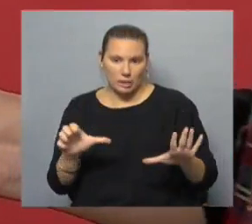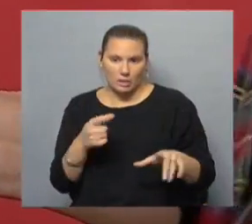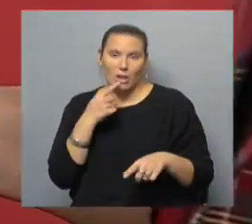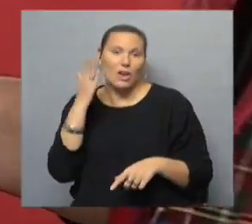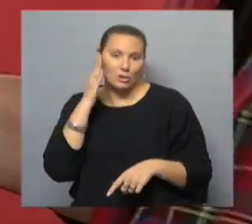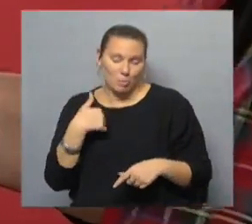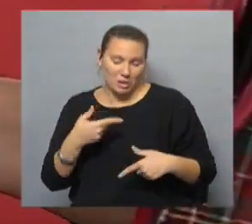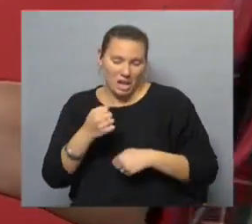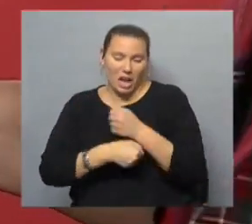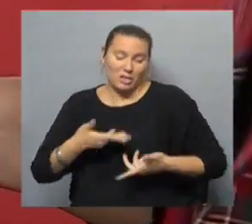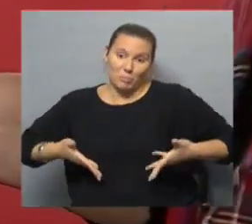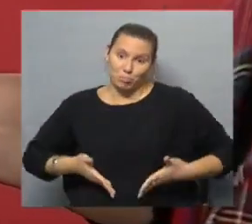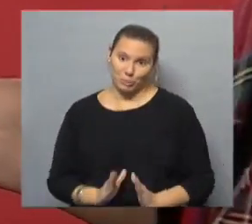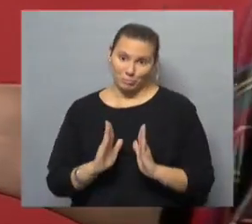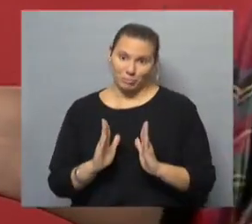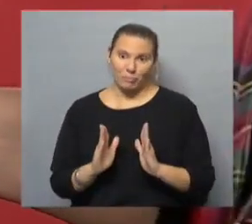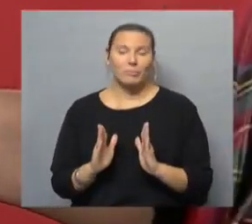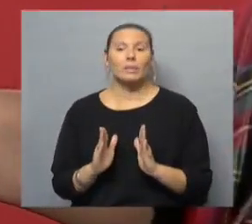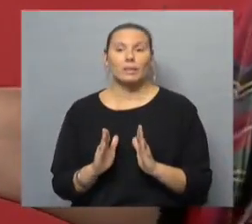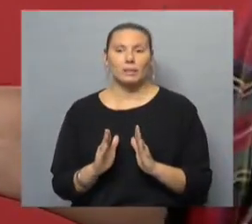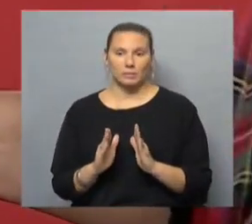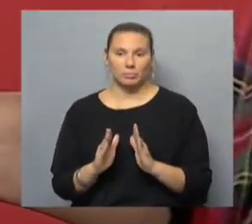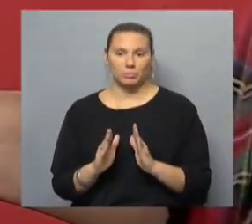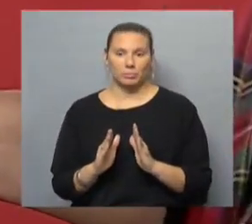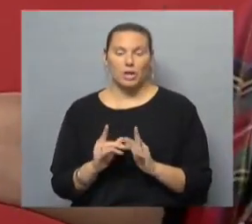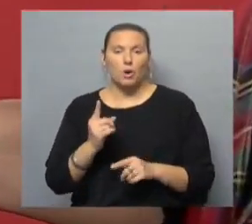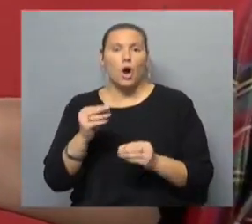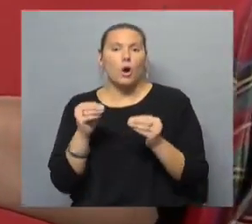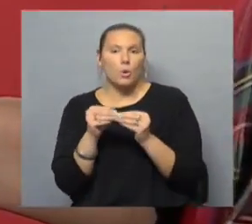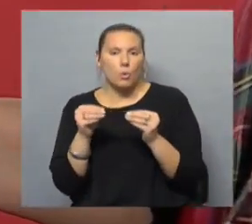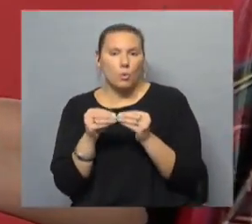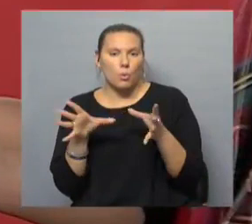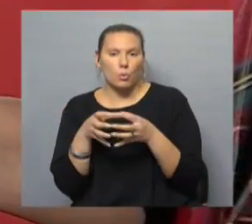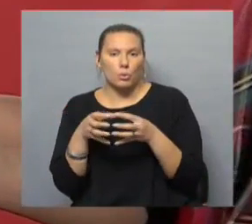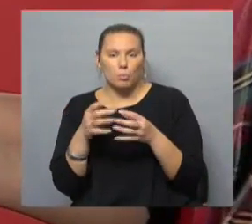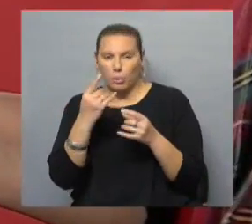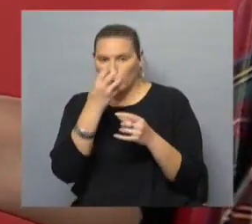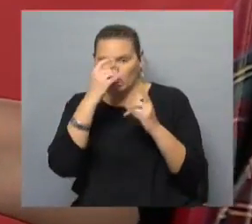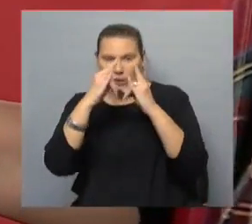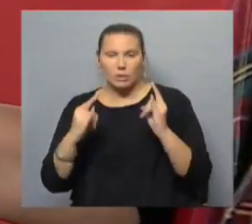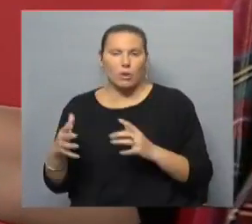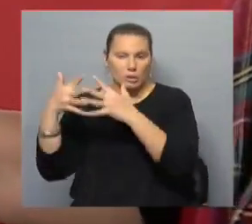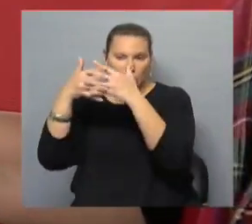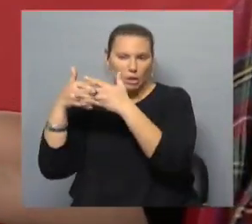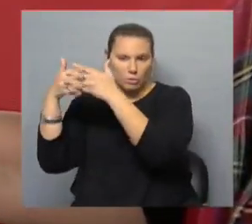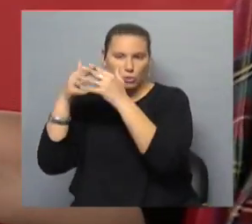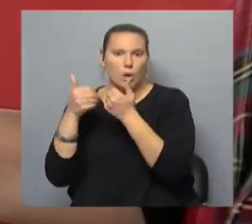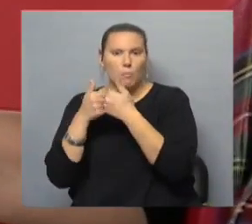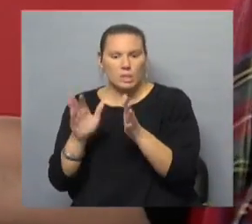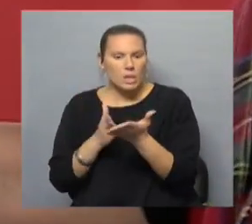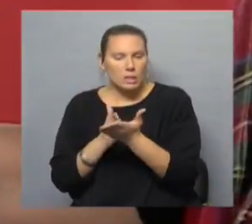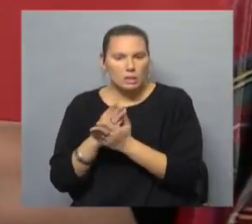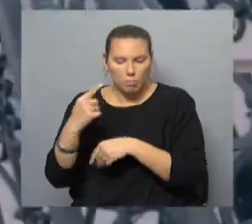nací, entonces tiene algo que ver con eso, una compañía de circo de Estados Unidos empieza a hacerlo sistemático